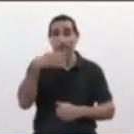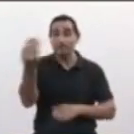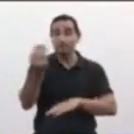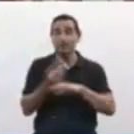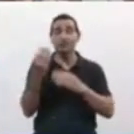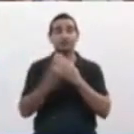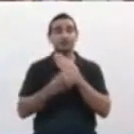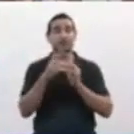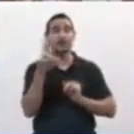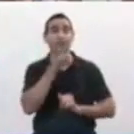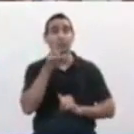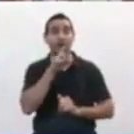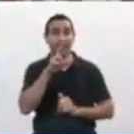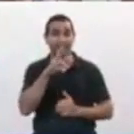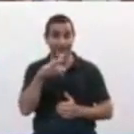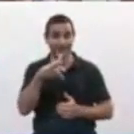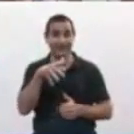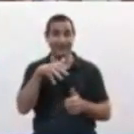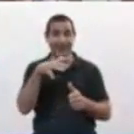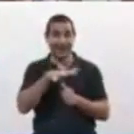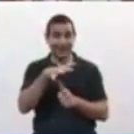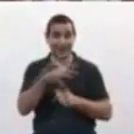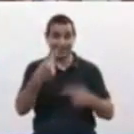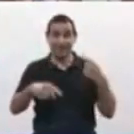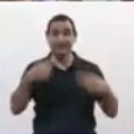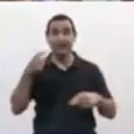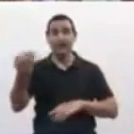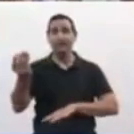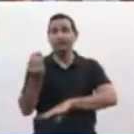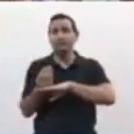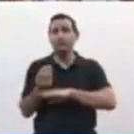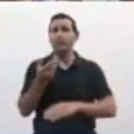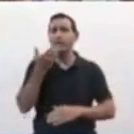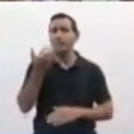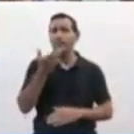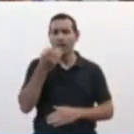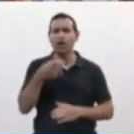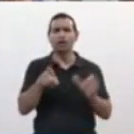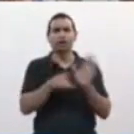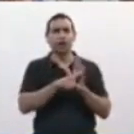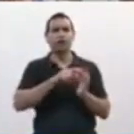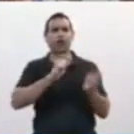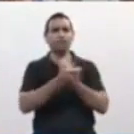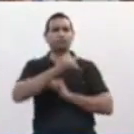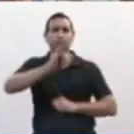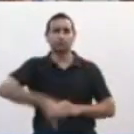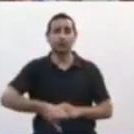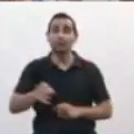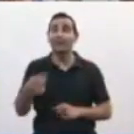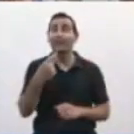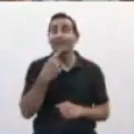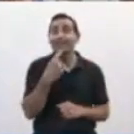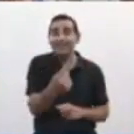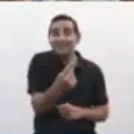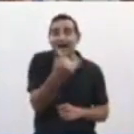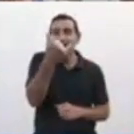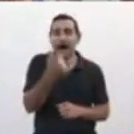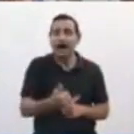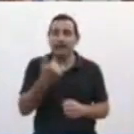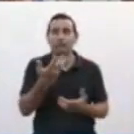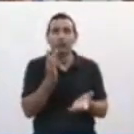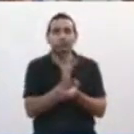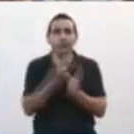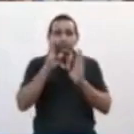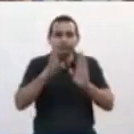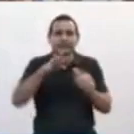la administra de mujeres géneros y diversidad uno de los grandes argumentos que vivió a favor de esa reforma era que introducía una fuerte perspectiva